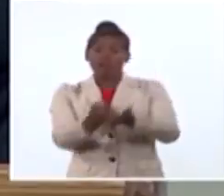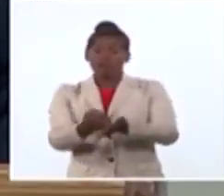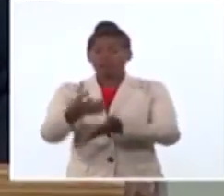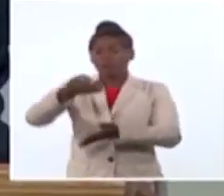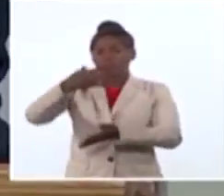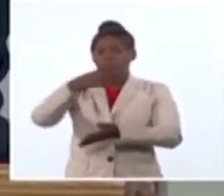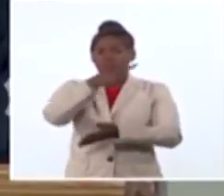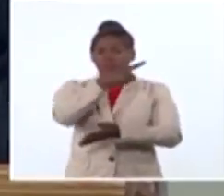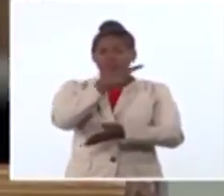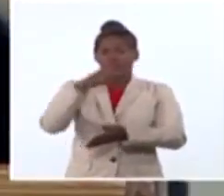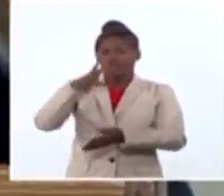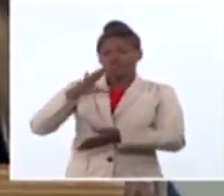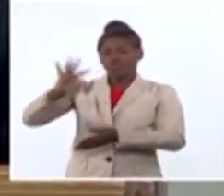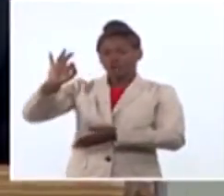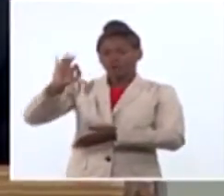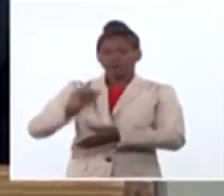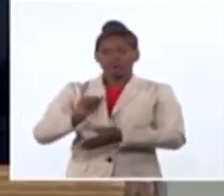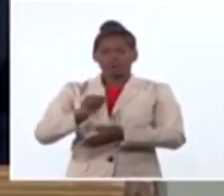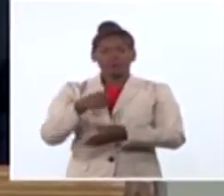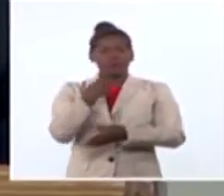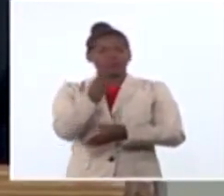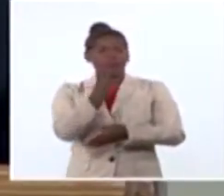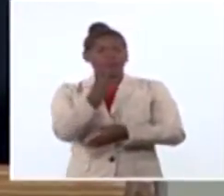humanitarios. Mienten